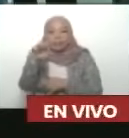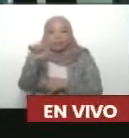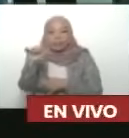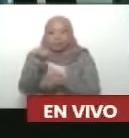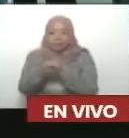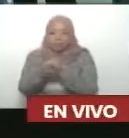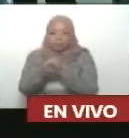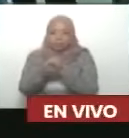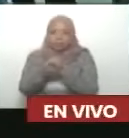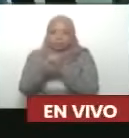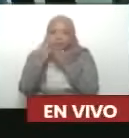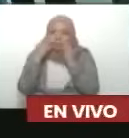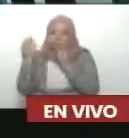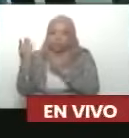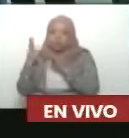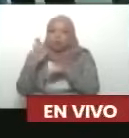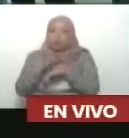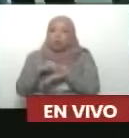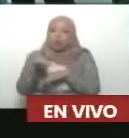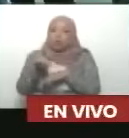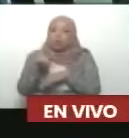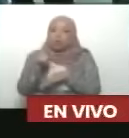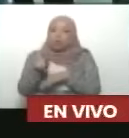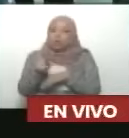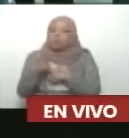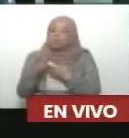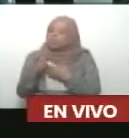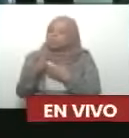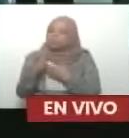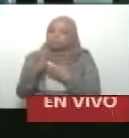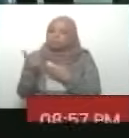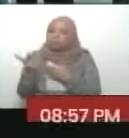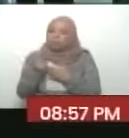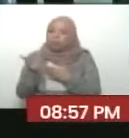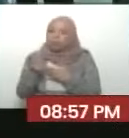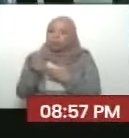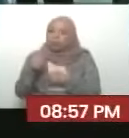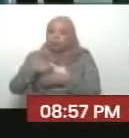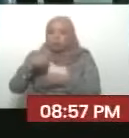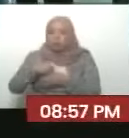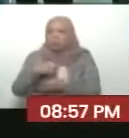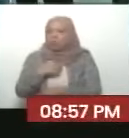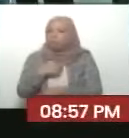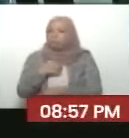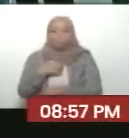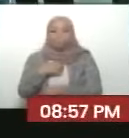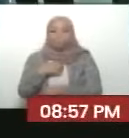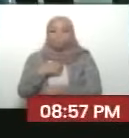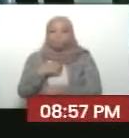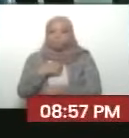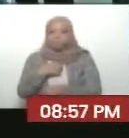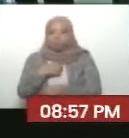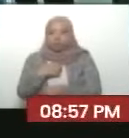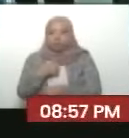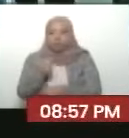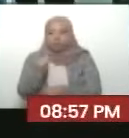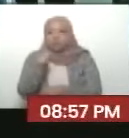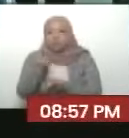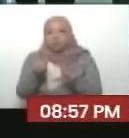Michelle, ¿por qué ustedes dos no pueden votar todavía? Ni Salvador ni